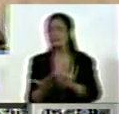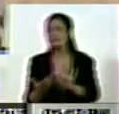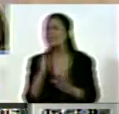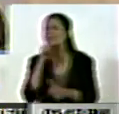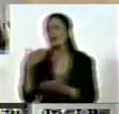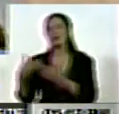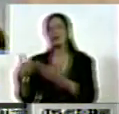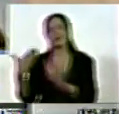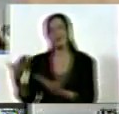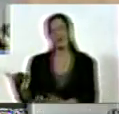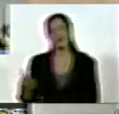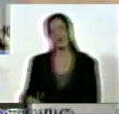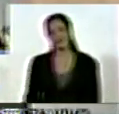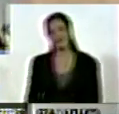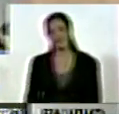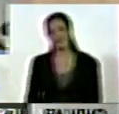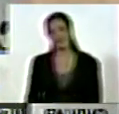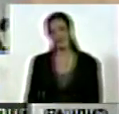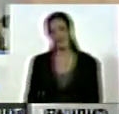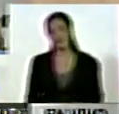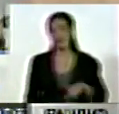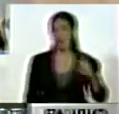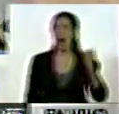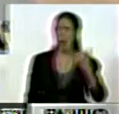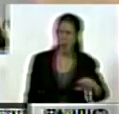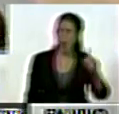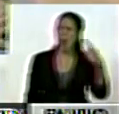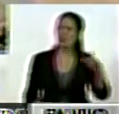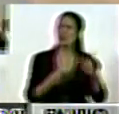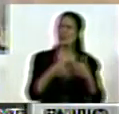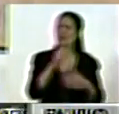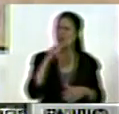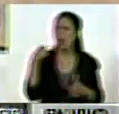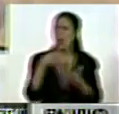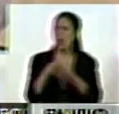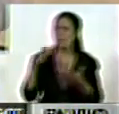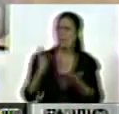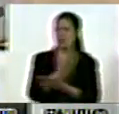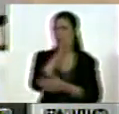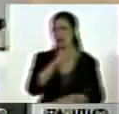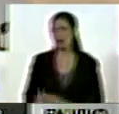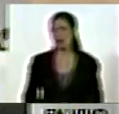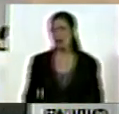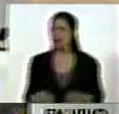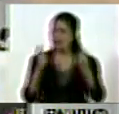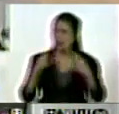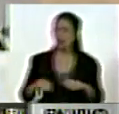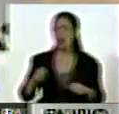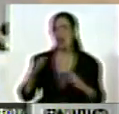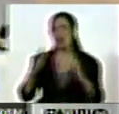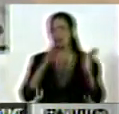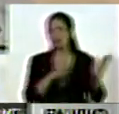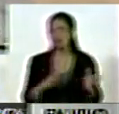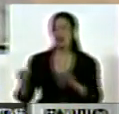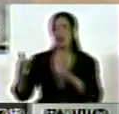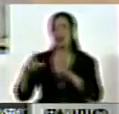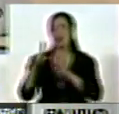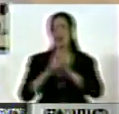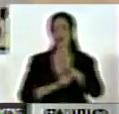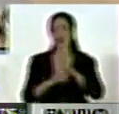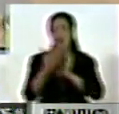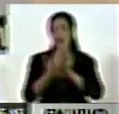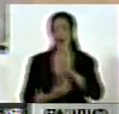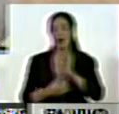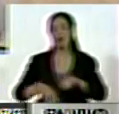testigo estrella? Y después tienen otro testigo estrella, que es un golpista, que atentó contra la orden constitucional